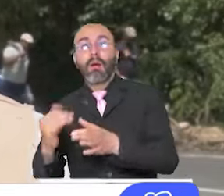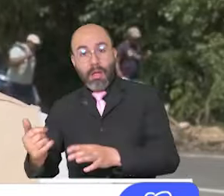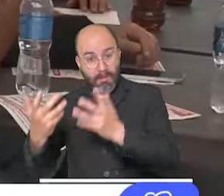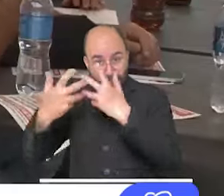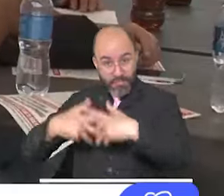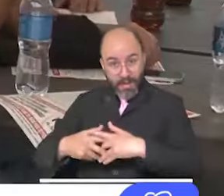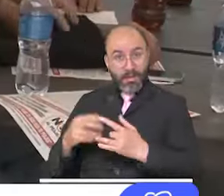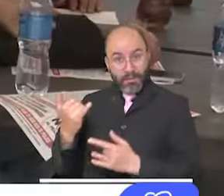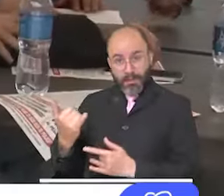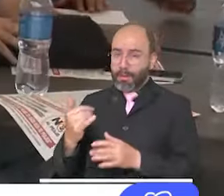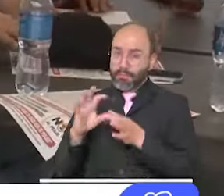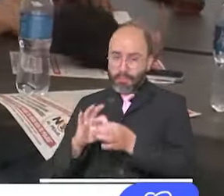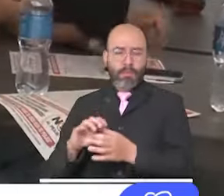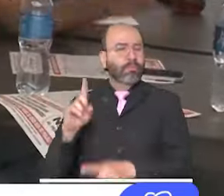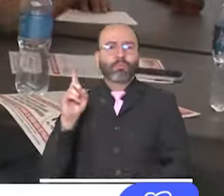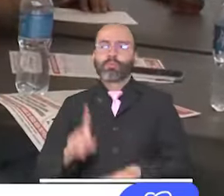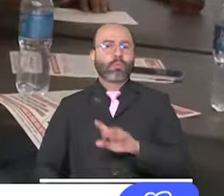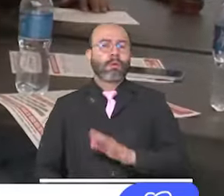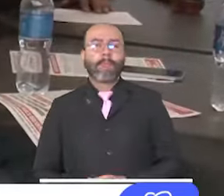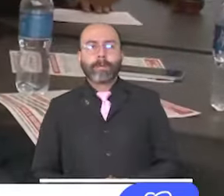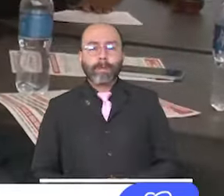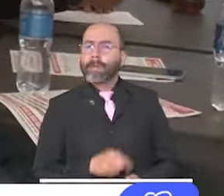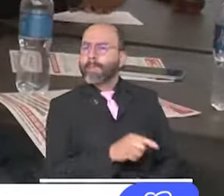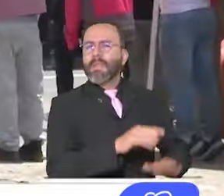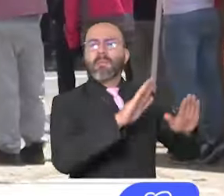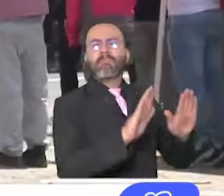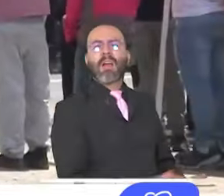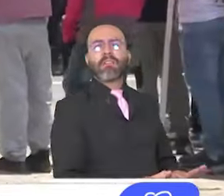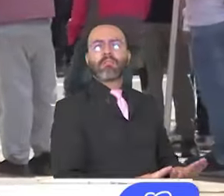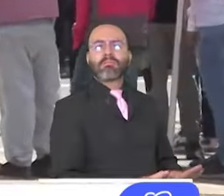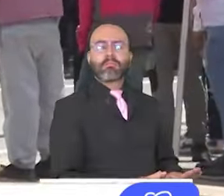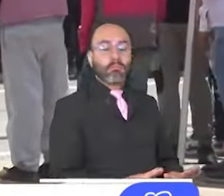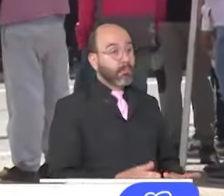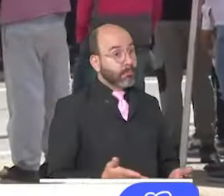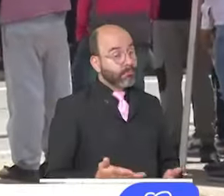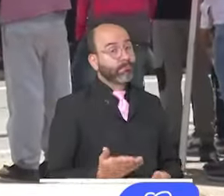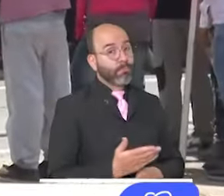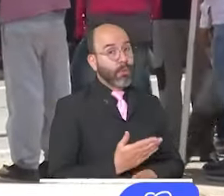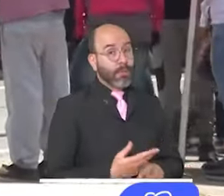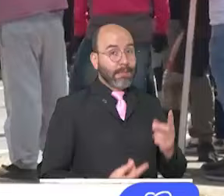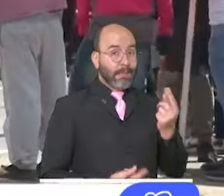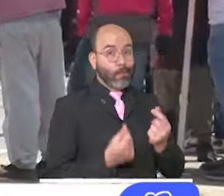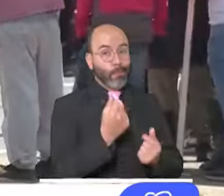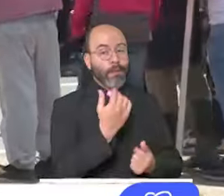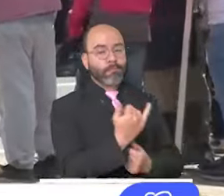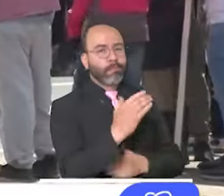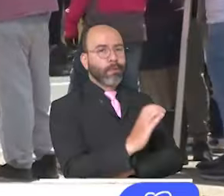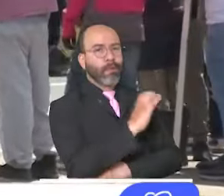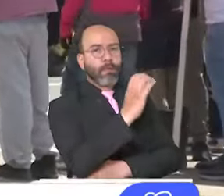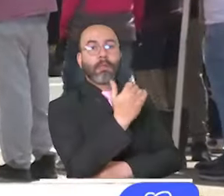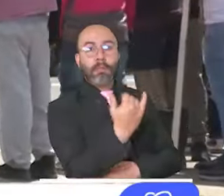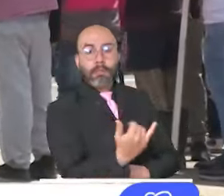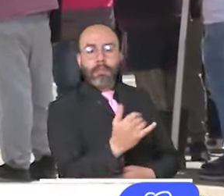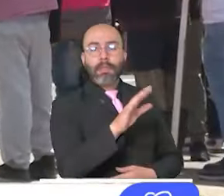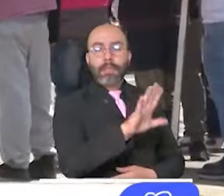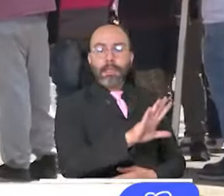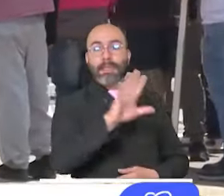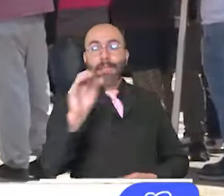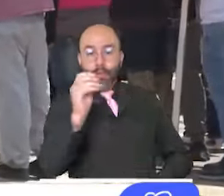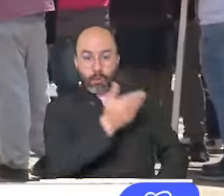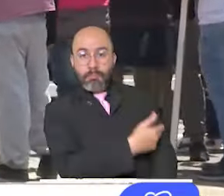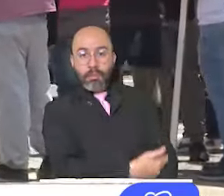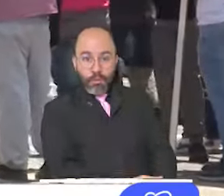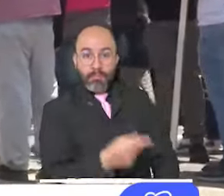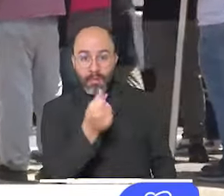multinacional el paro minero nacional empieza a indicar serios problemas para la economía en el país con casi 500 millones de pesos en